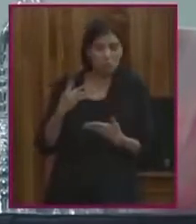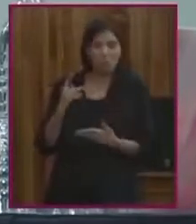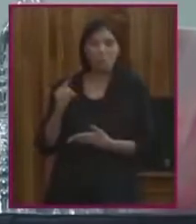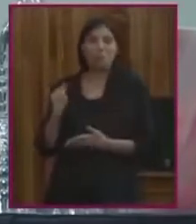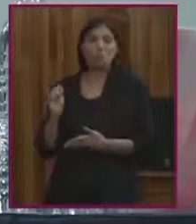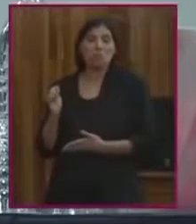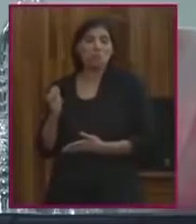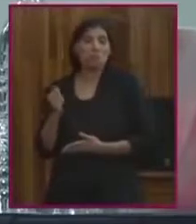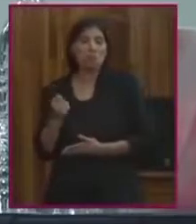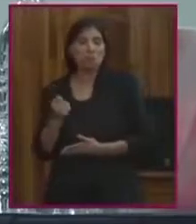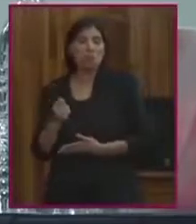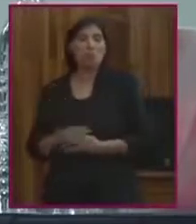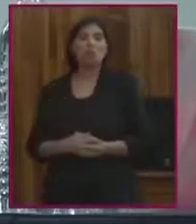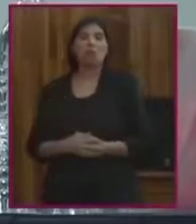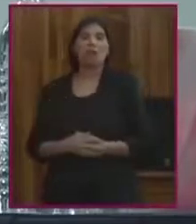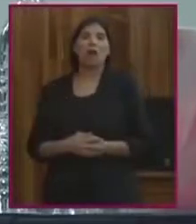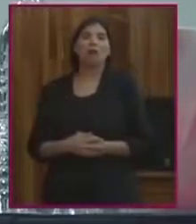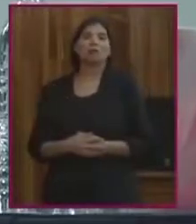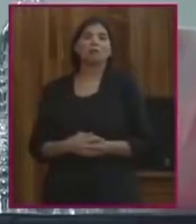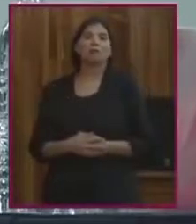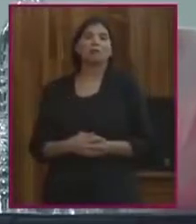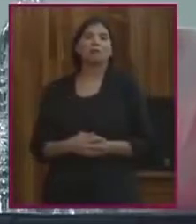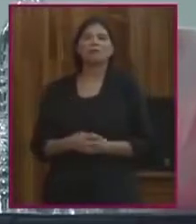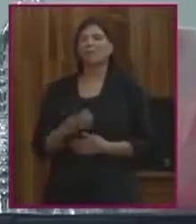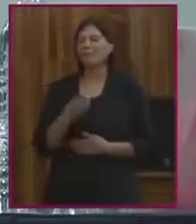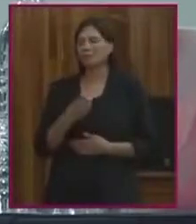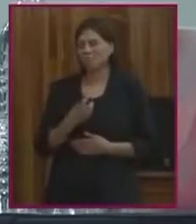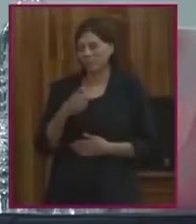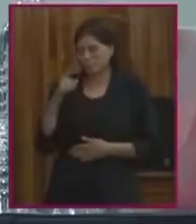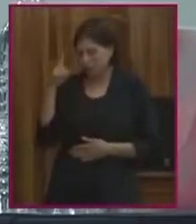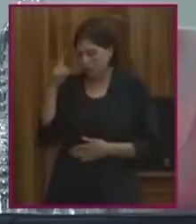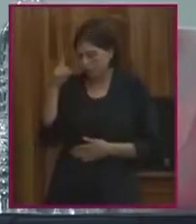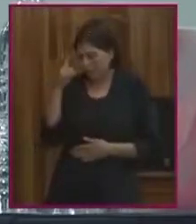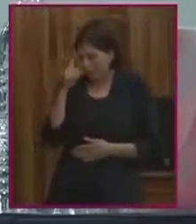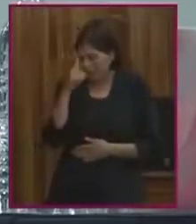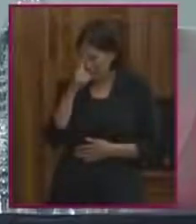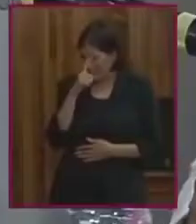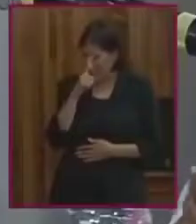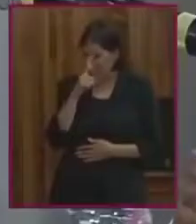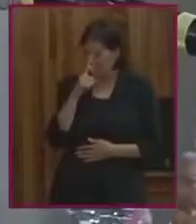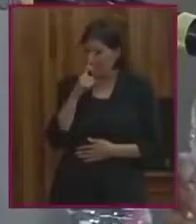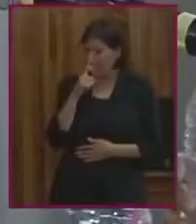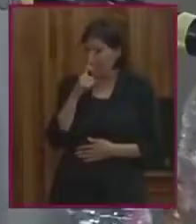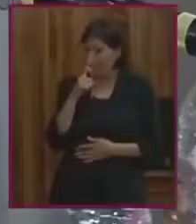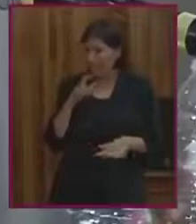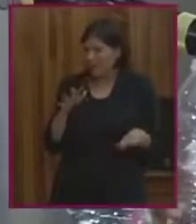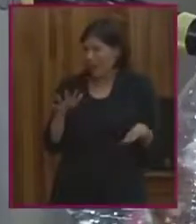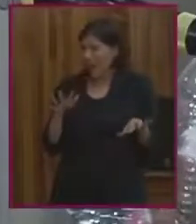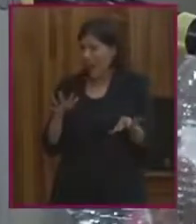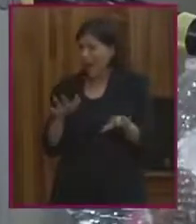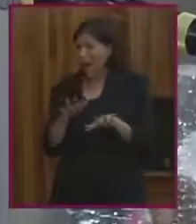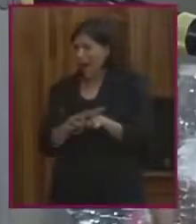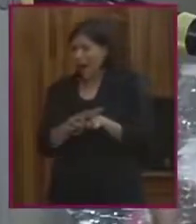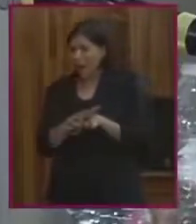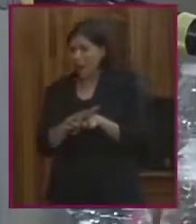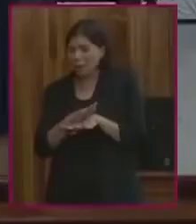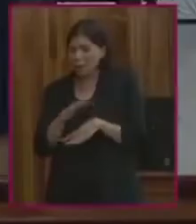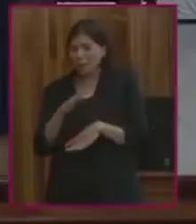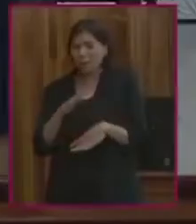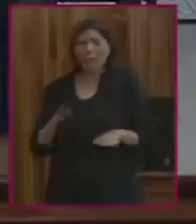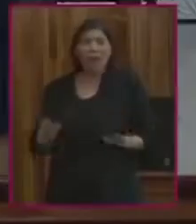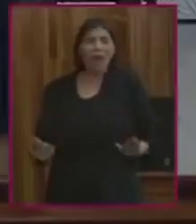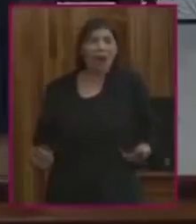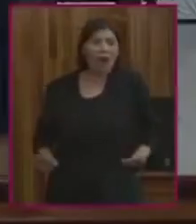adecuación, va a ser muy difícil estos cambios de actitudes en